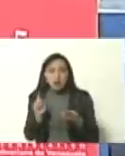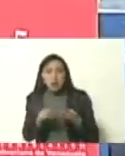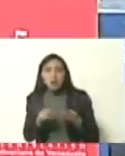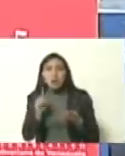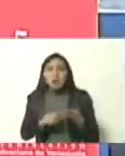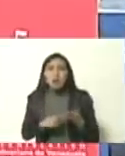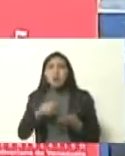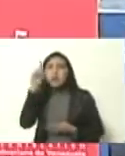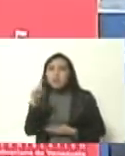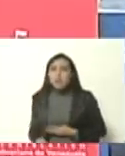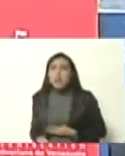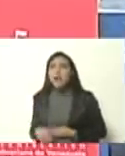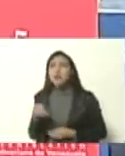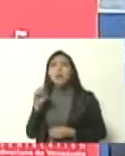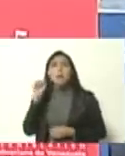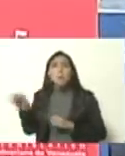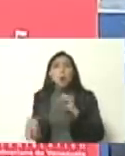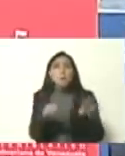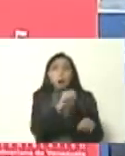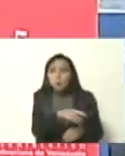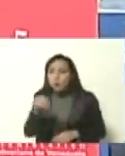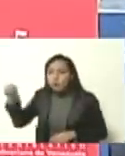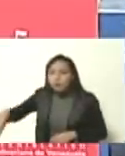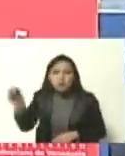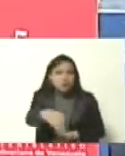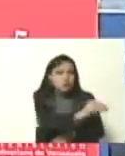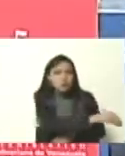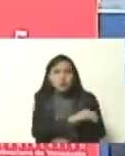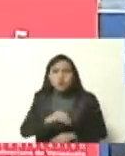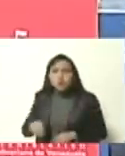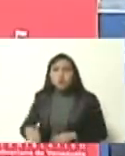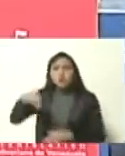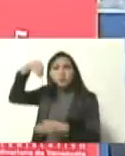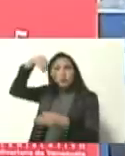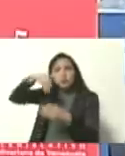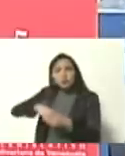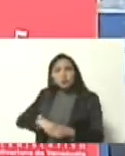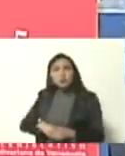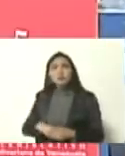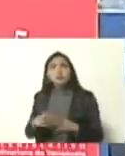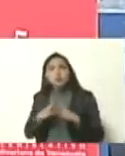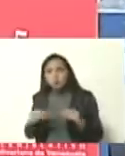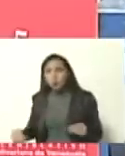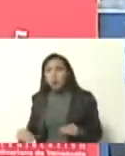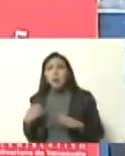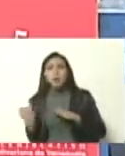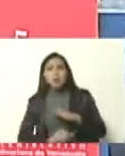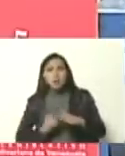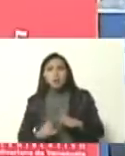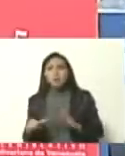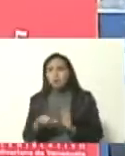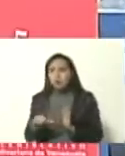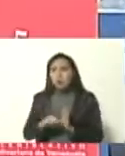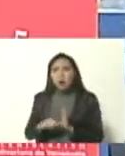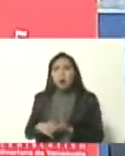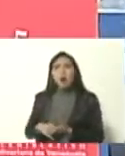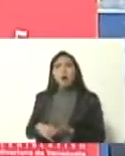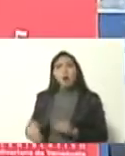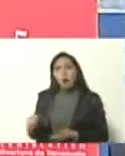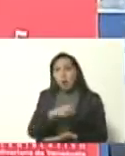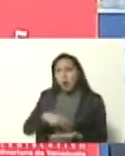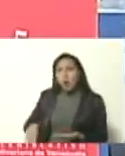colocación de bombas, ¿lo recuerdan?, en la sede de los tribunales allí al lado de la Plaza Diego